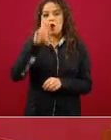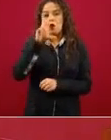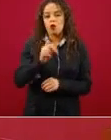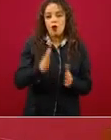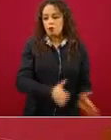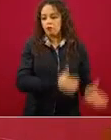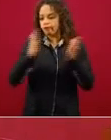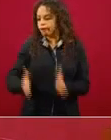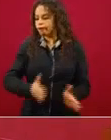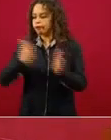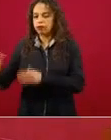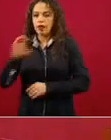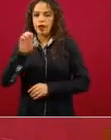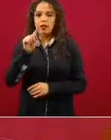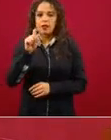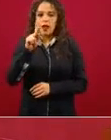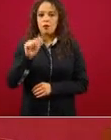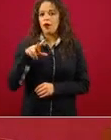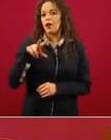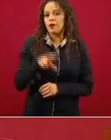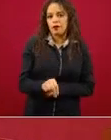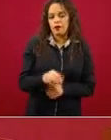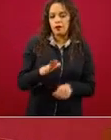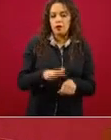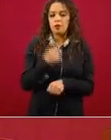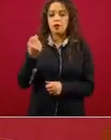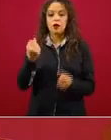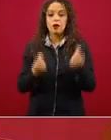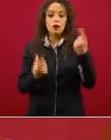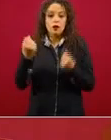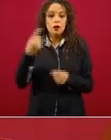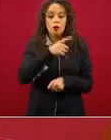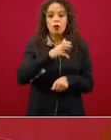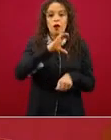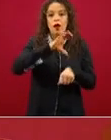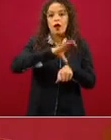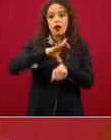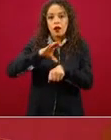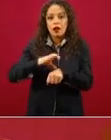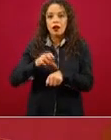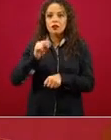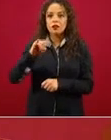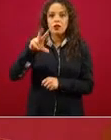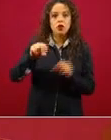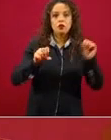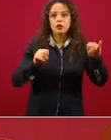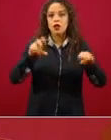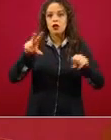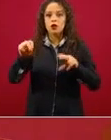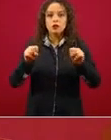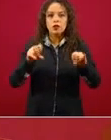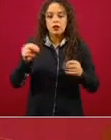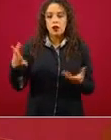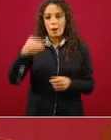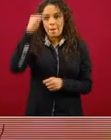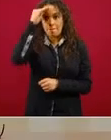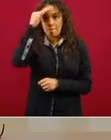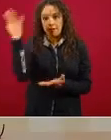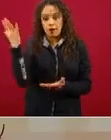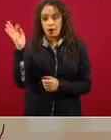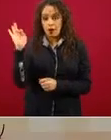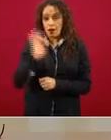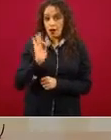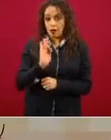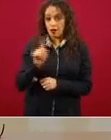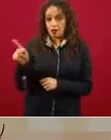experiencia vivencial de un clínico, una clínica, otro, puede llevar a pensar que de manera